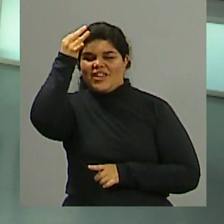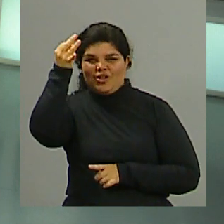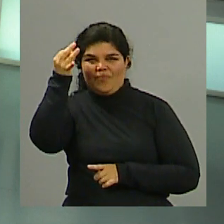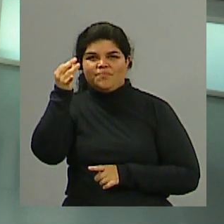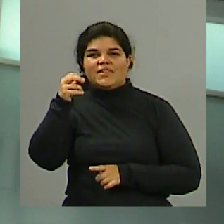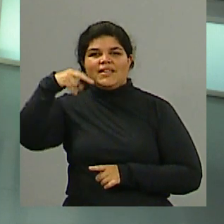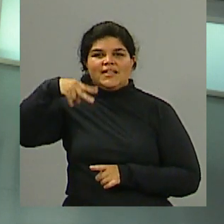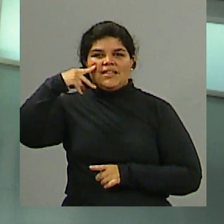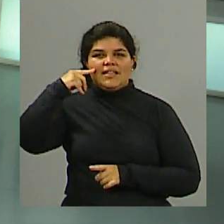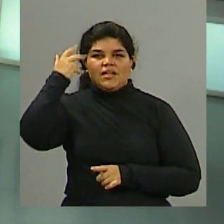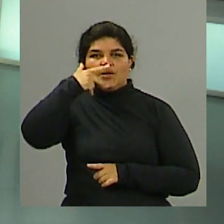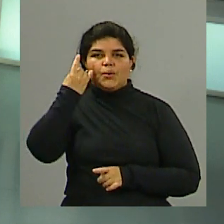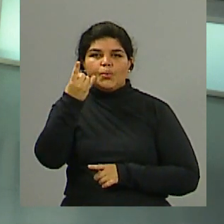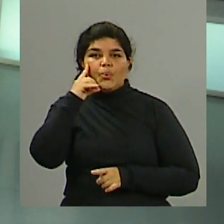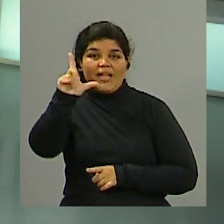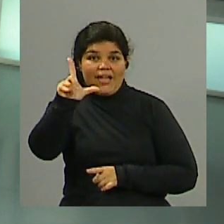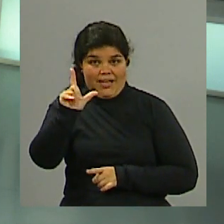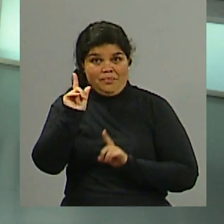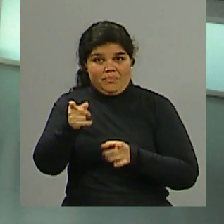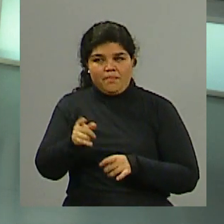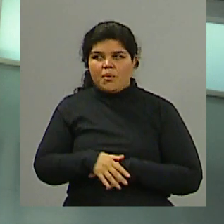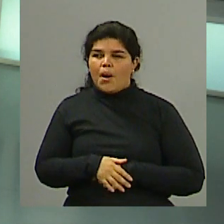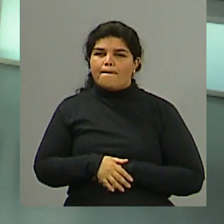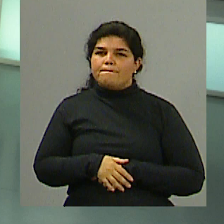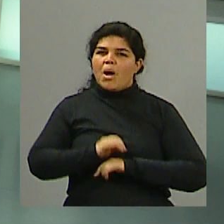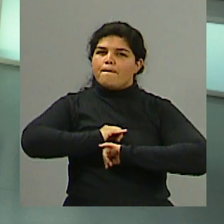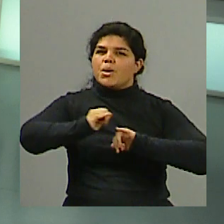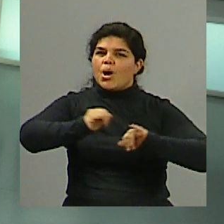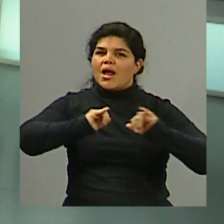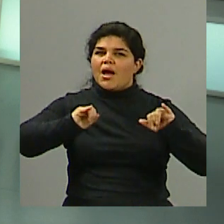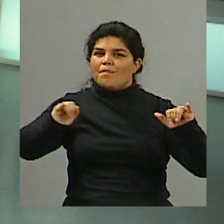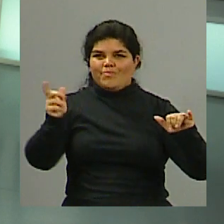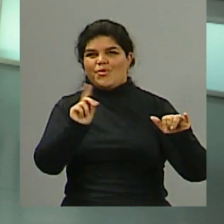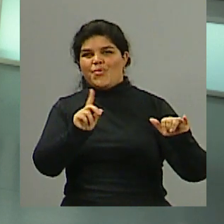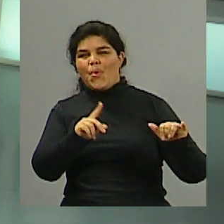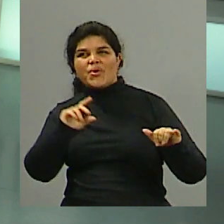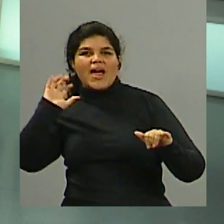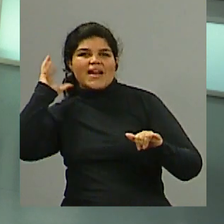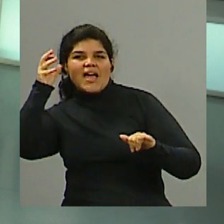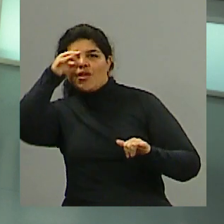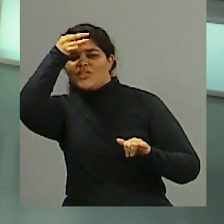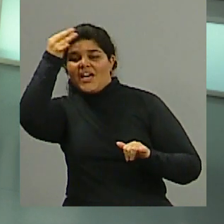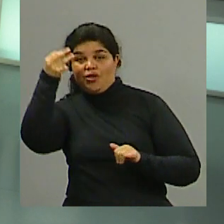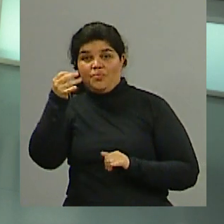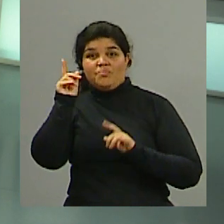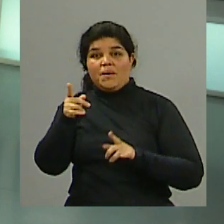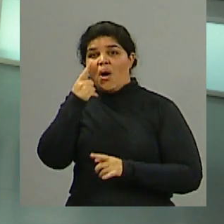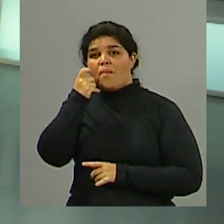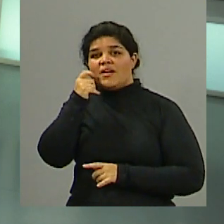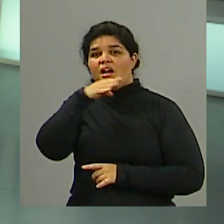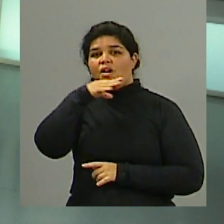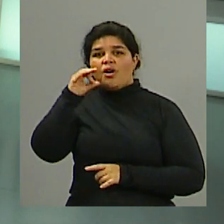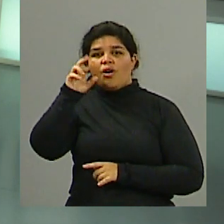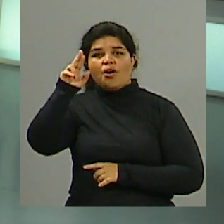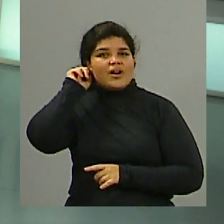había un programa que hacían, en vez del noticiero, entre las 2:30 y 13 había un radioteatro que hacía Jorge Sosa, que fue profesor